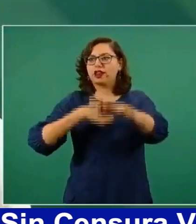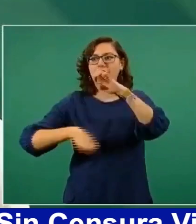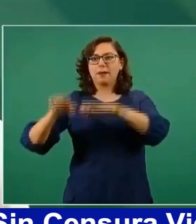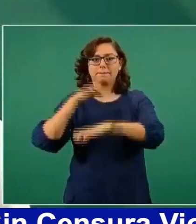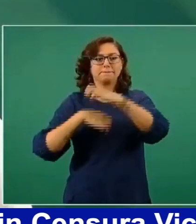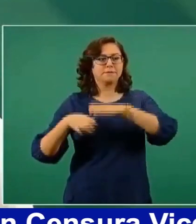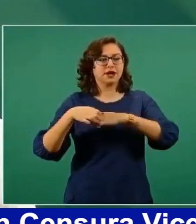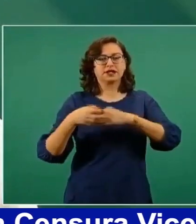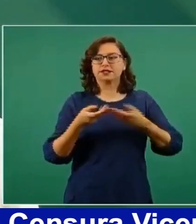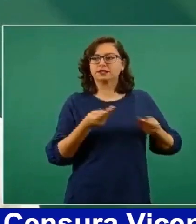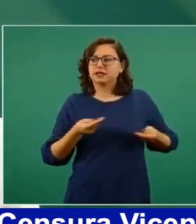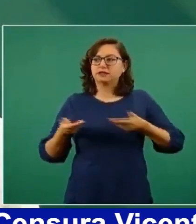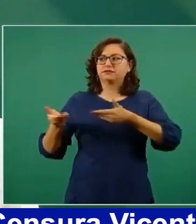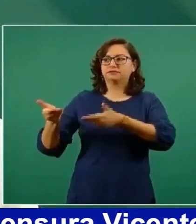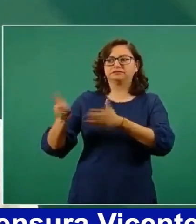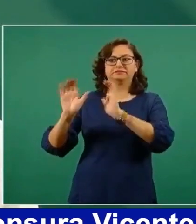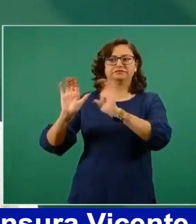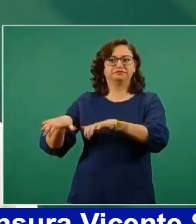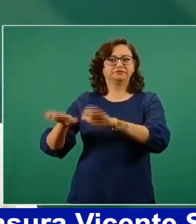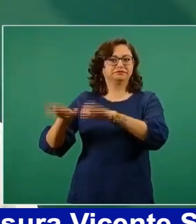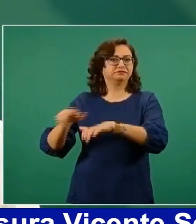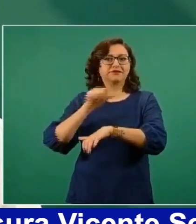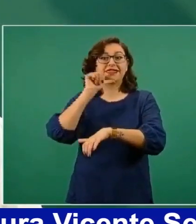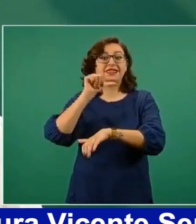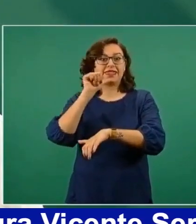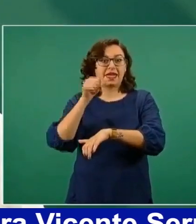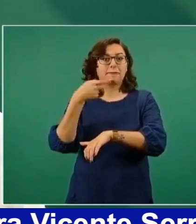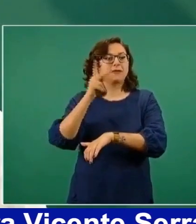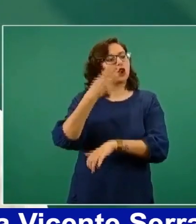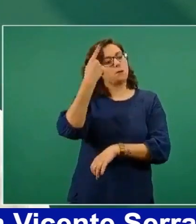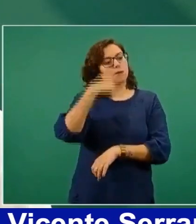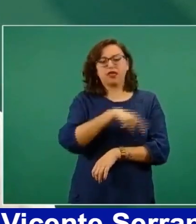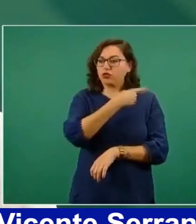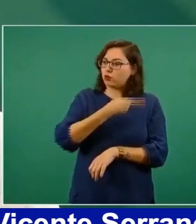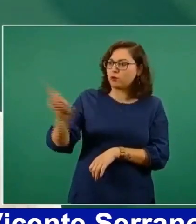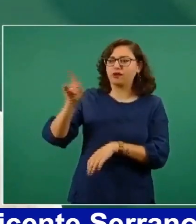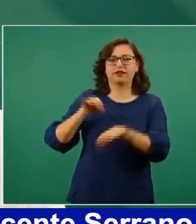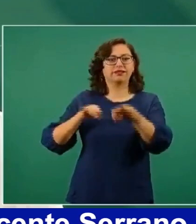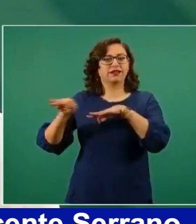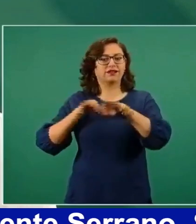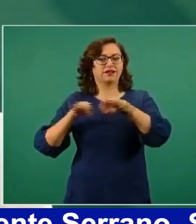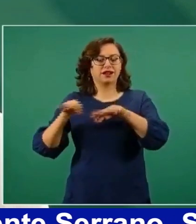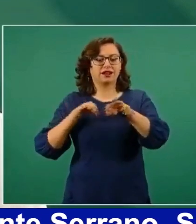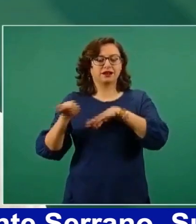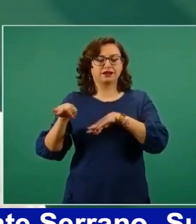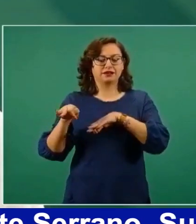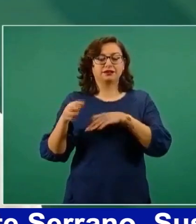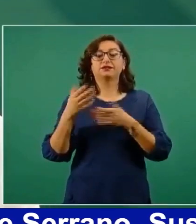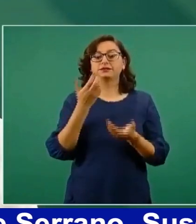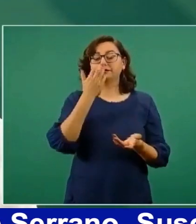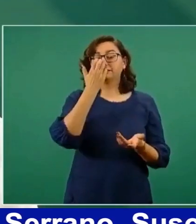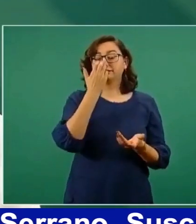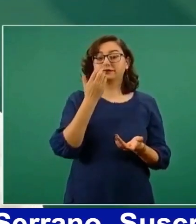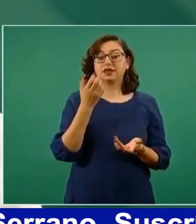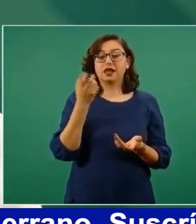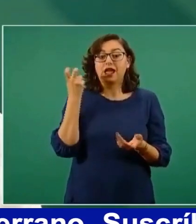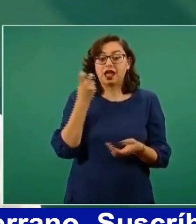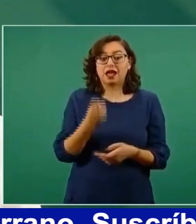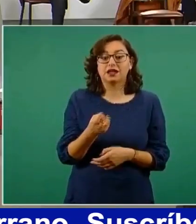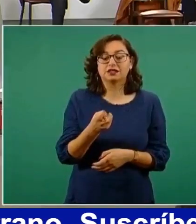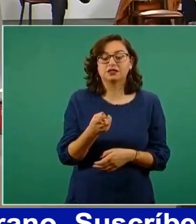hacia otra empresa. Las famosas nomineras o empresas que se creaban con el único objetivo